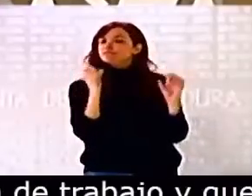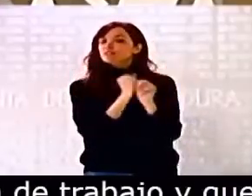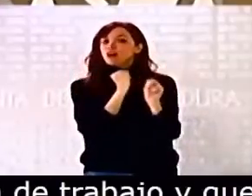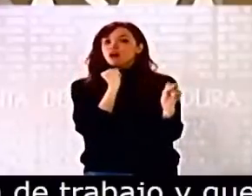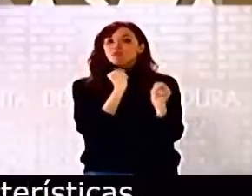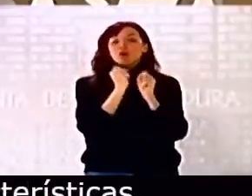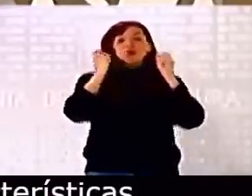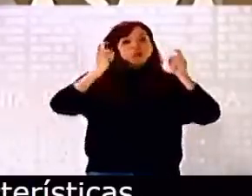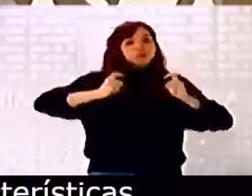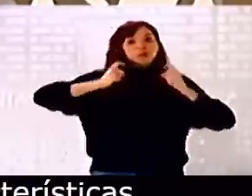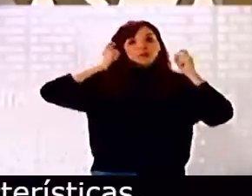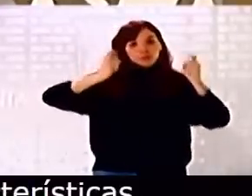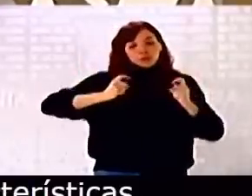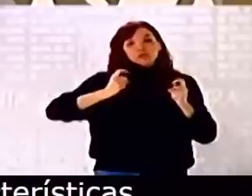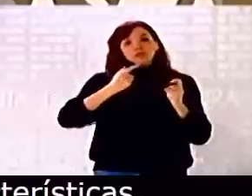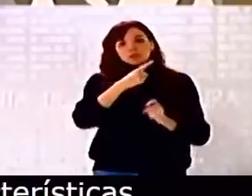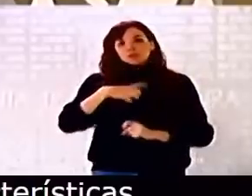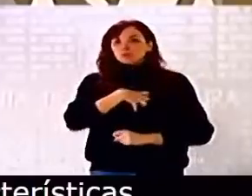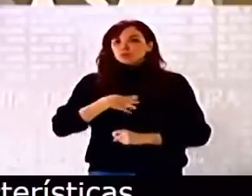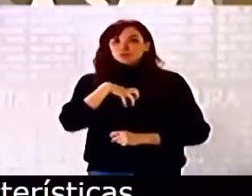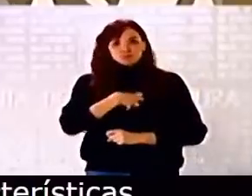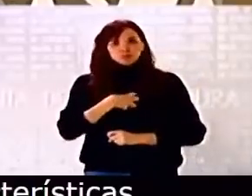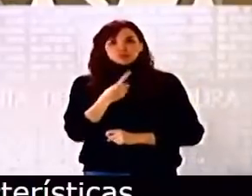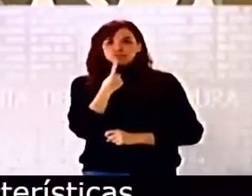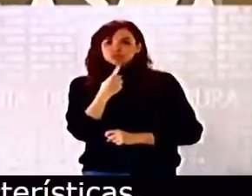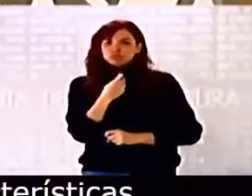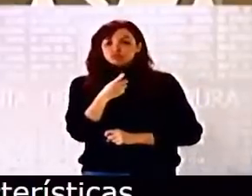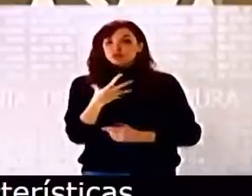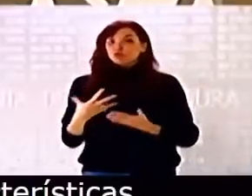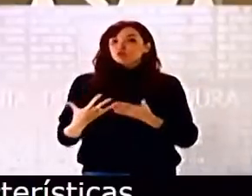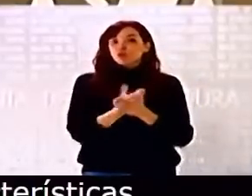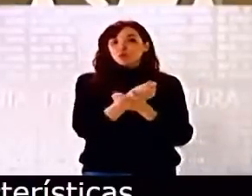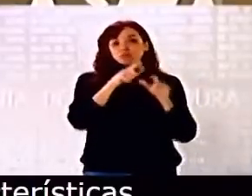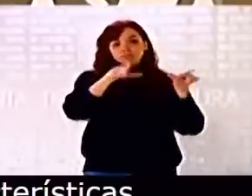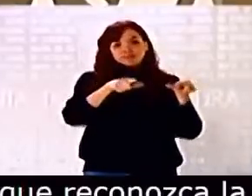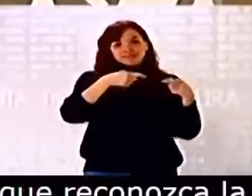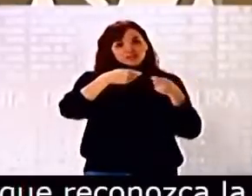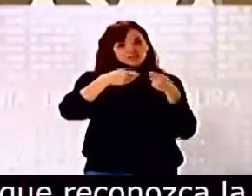el esfuerzo que están haciendo todos los comerciantes,